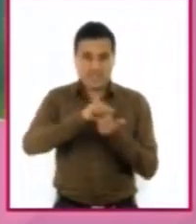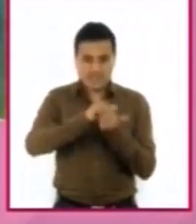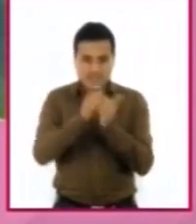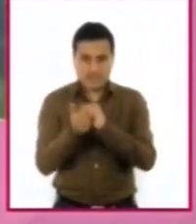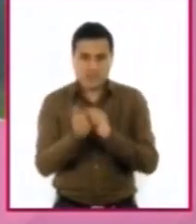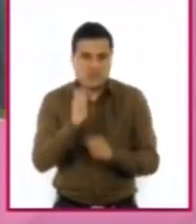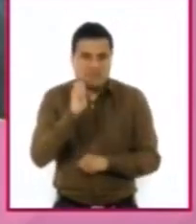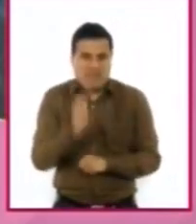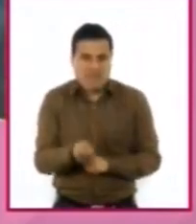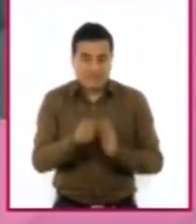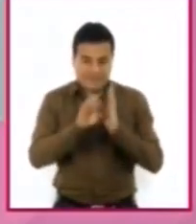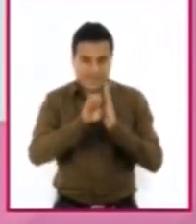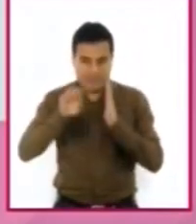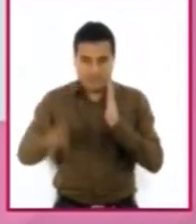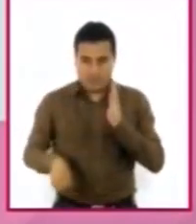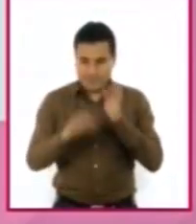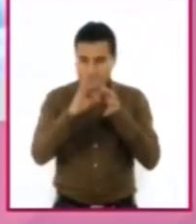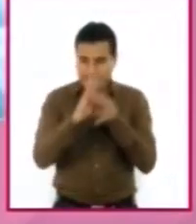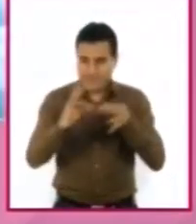ella.